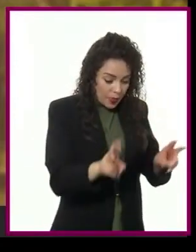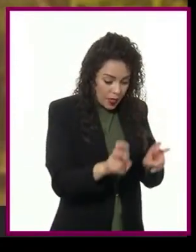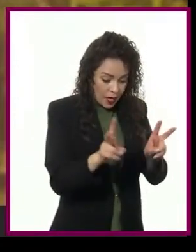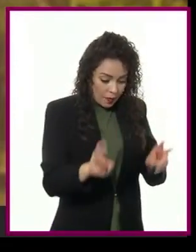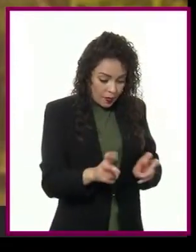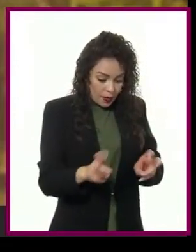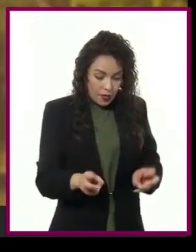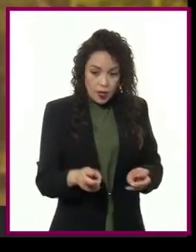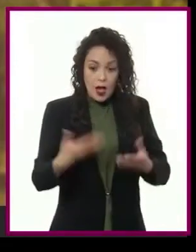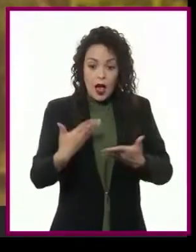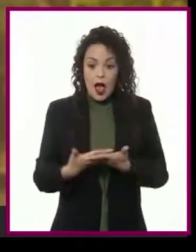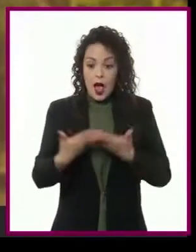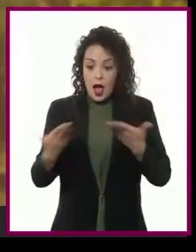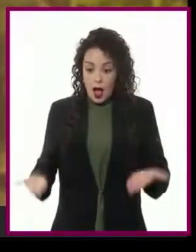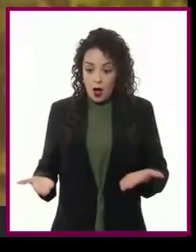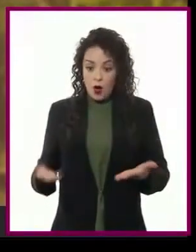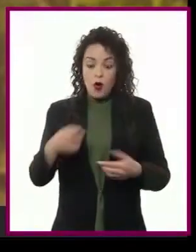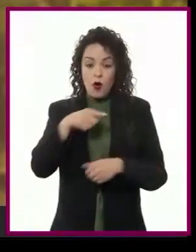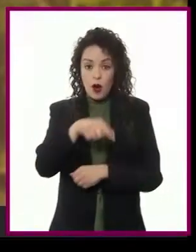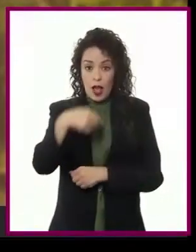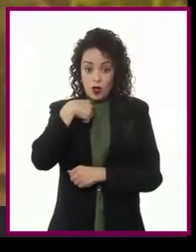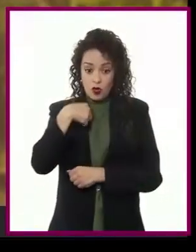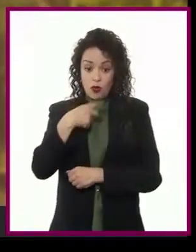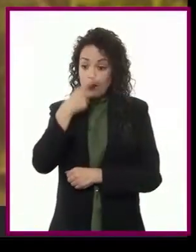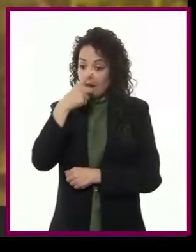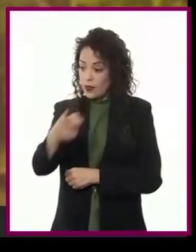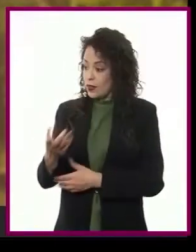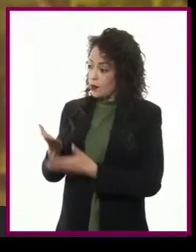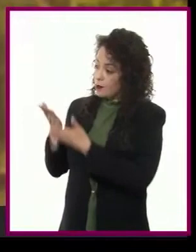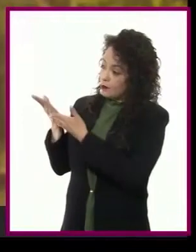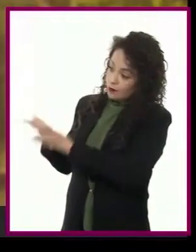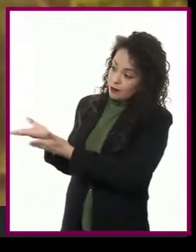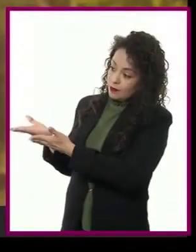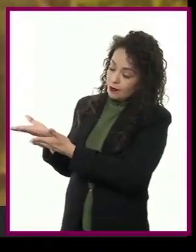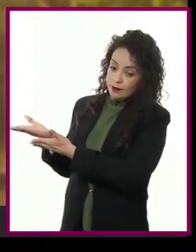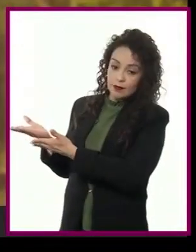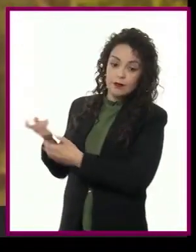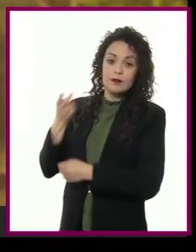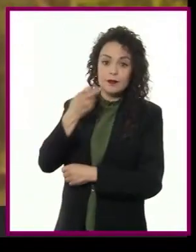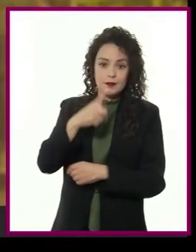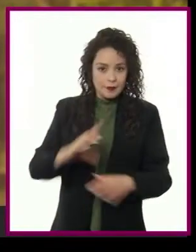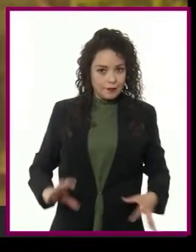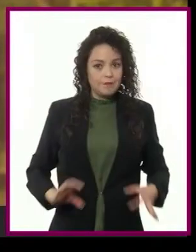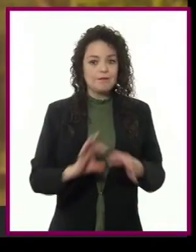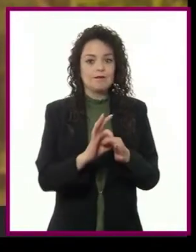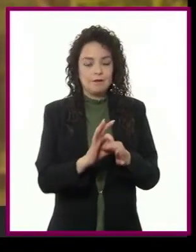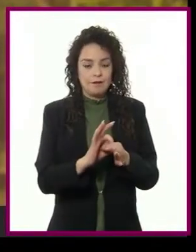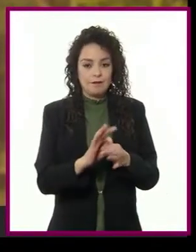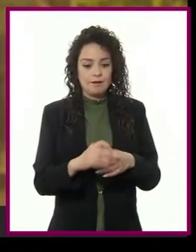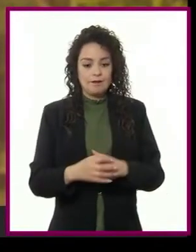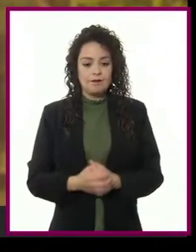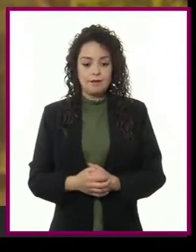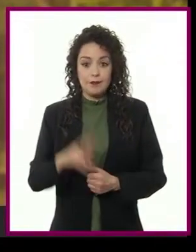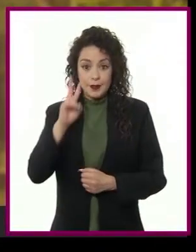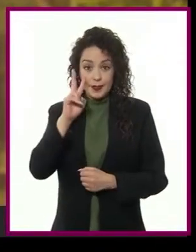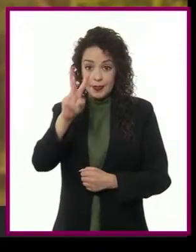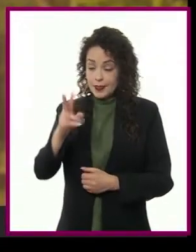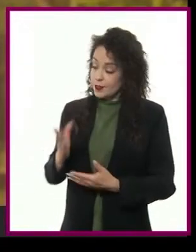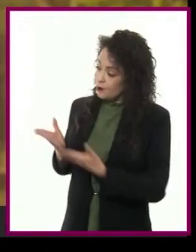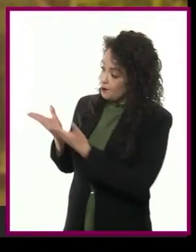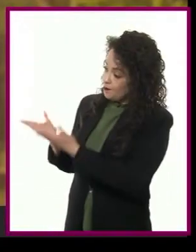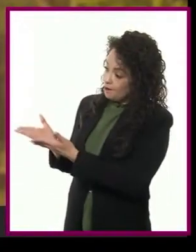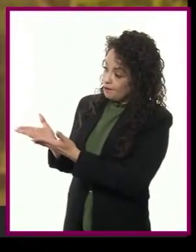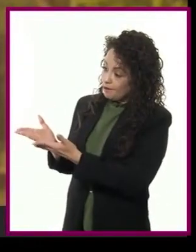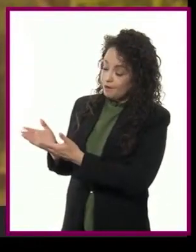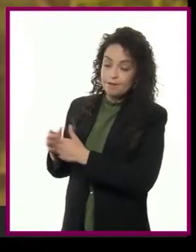que hoy estoy por citar. La invención de la tabla de multiplicar, la construcción del